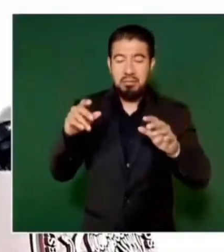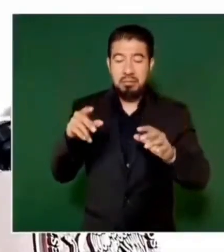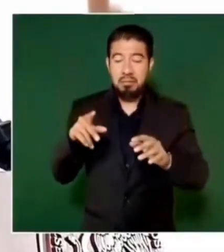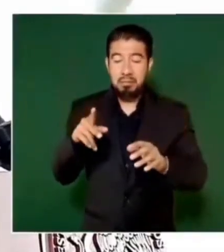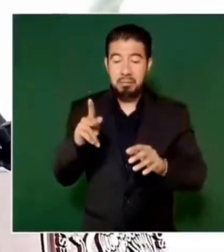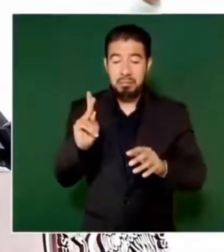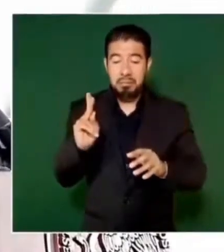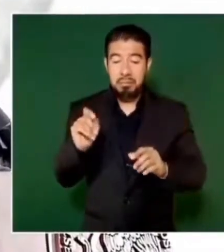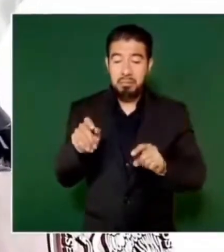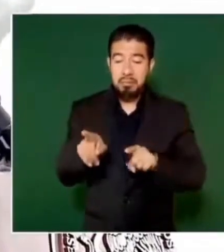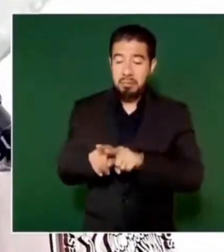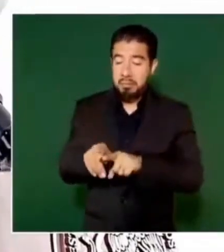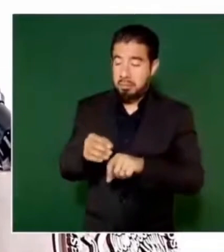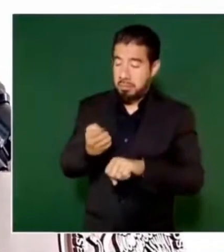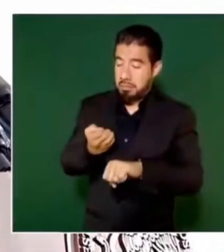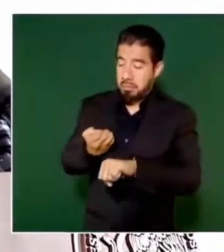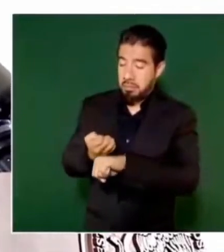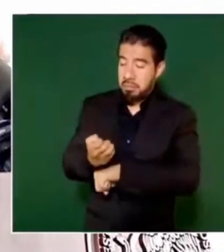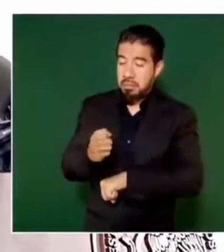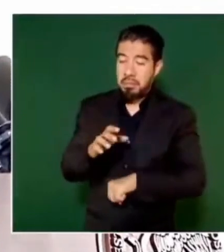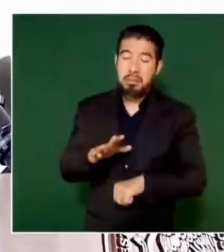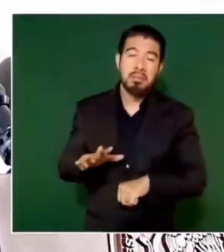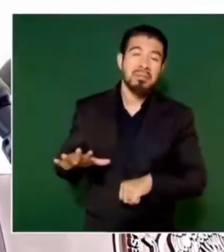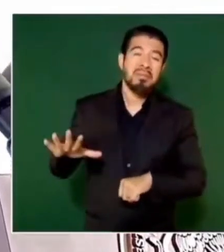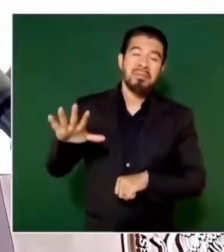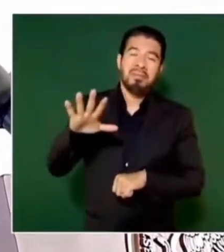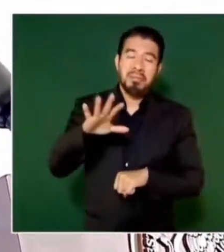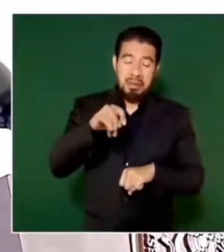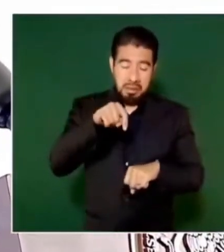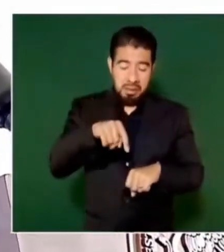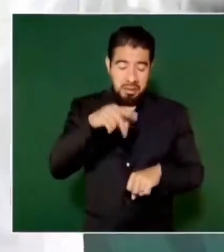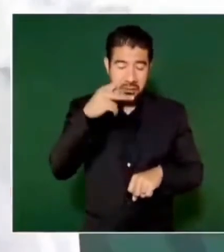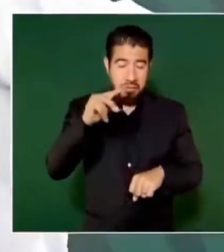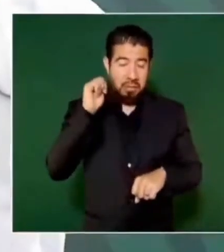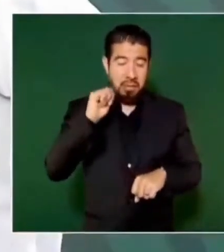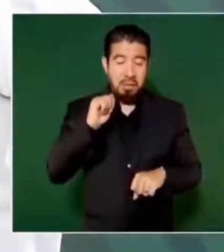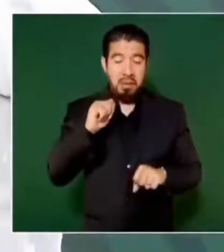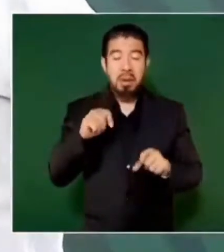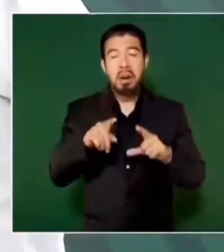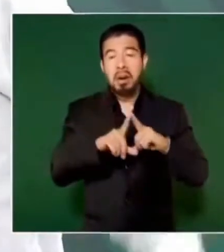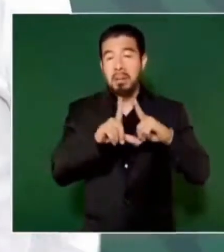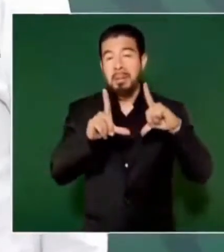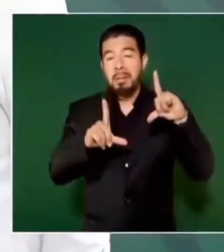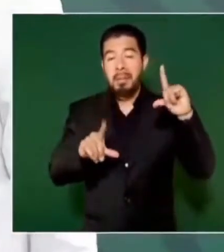si en su estado está así, imagínense cómo está en el país.